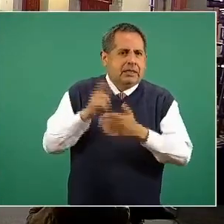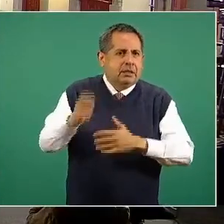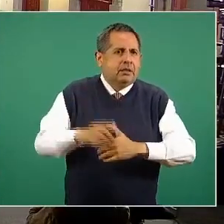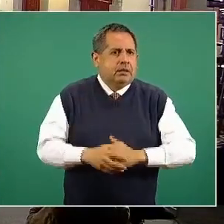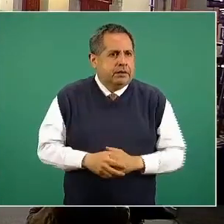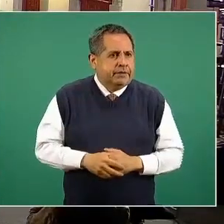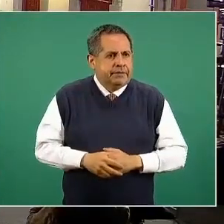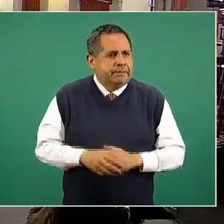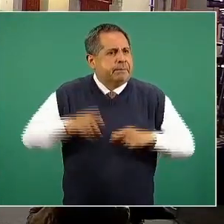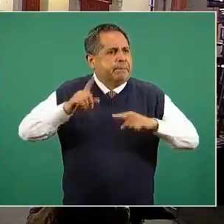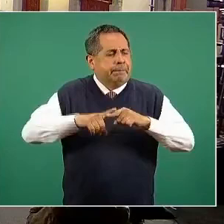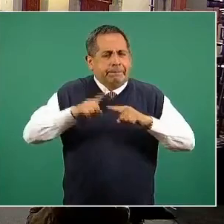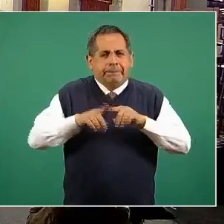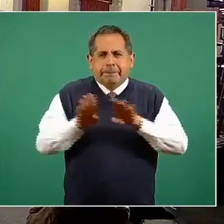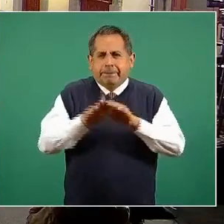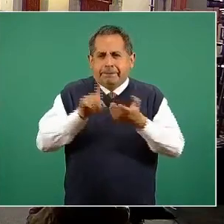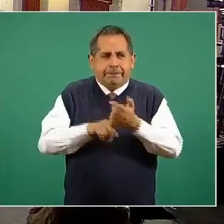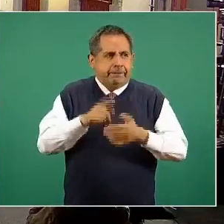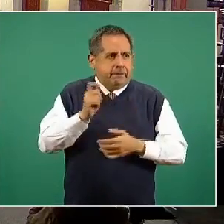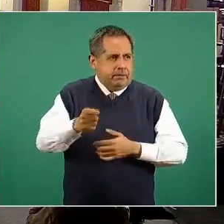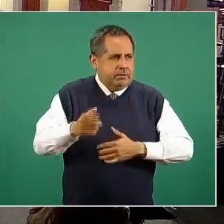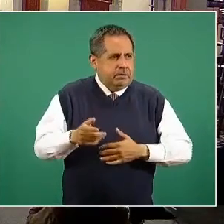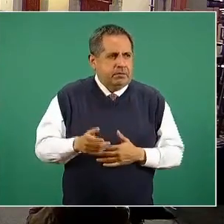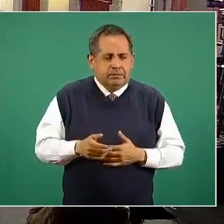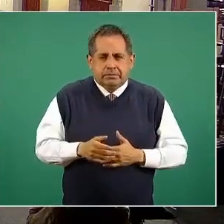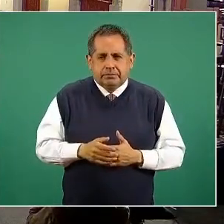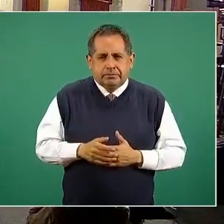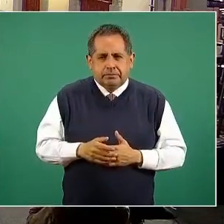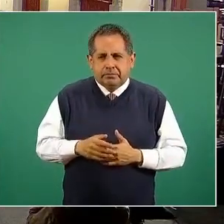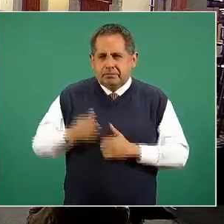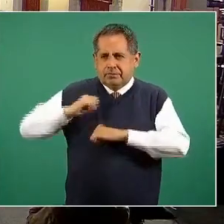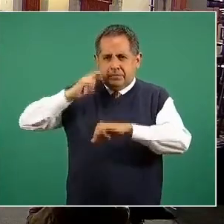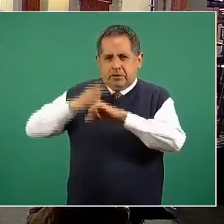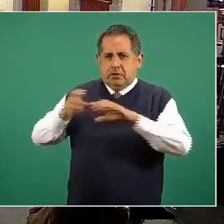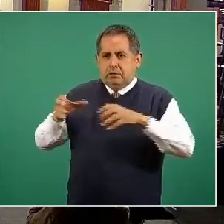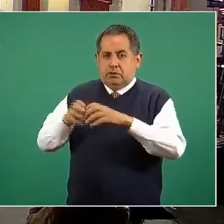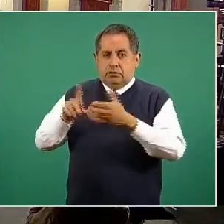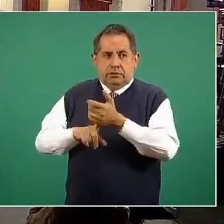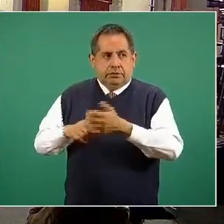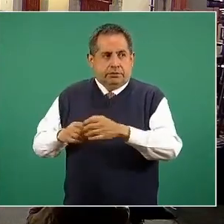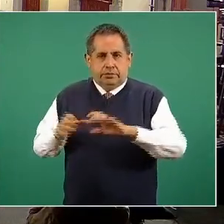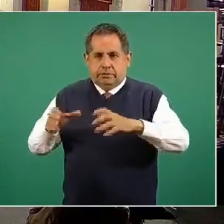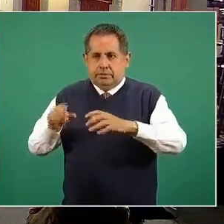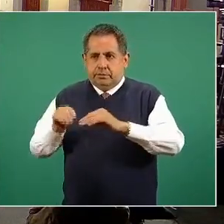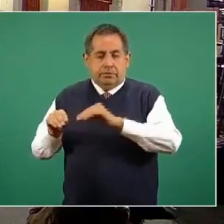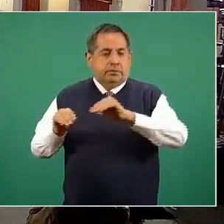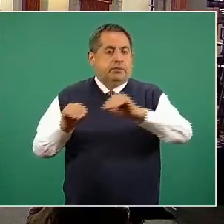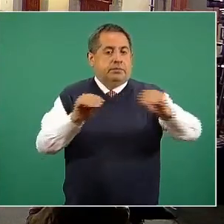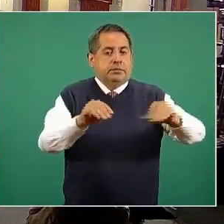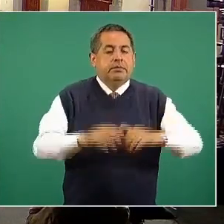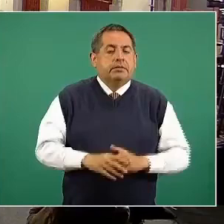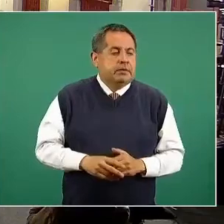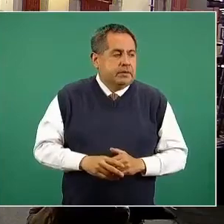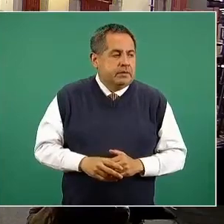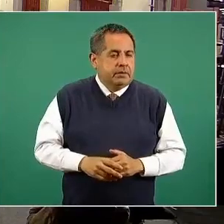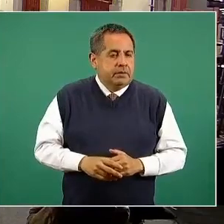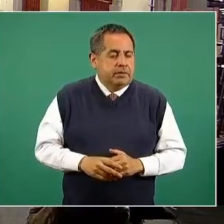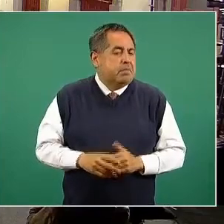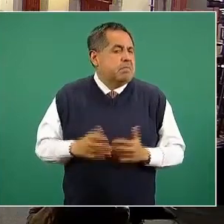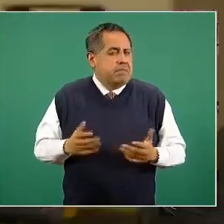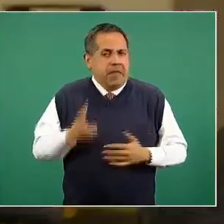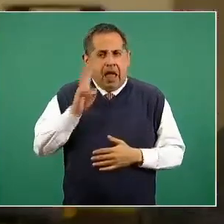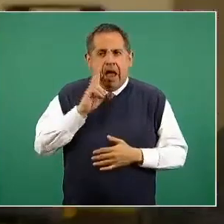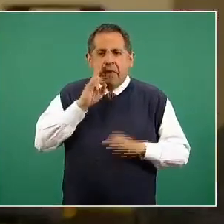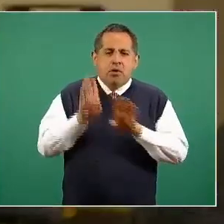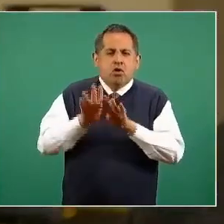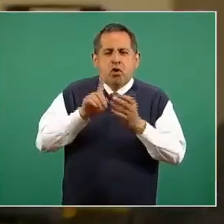quiénes van a integrar estos centros estatales. y saber si estas brigadas se van a